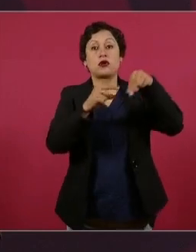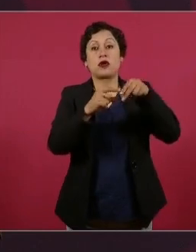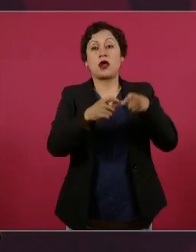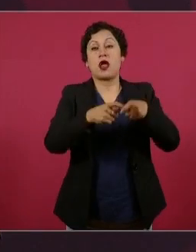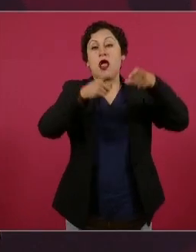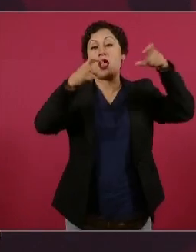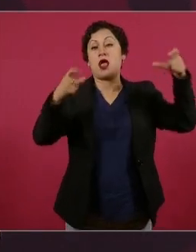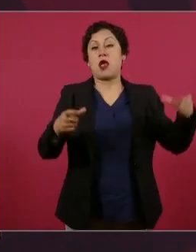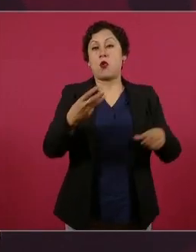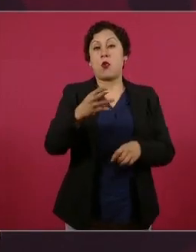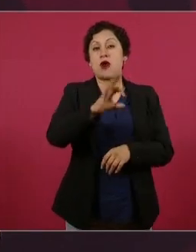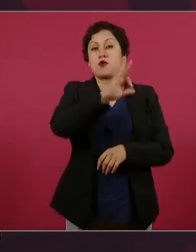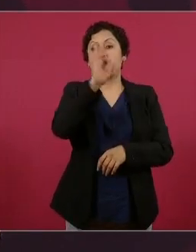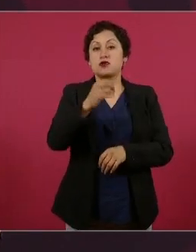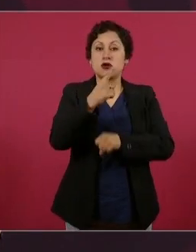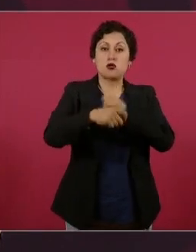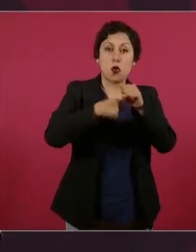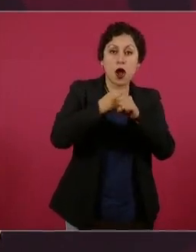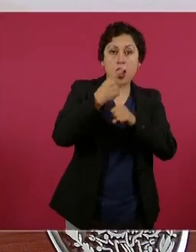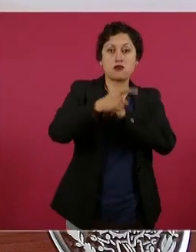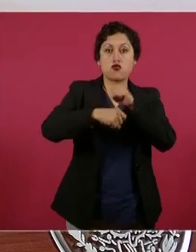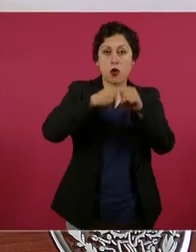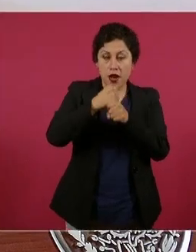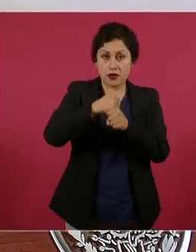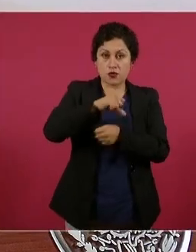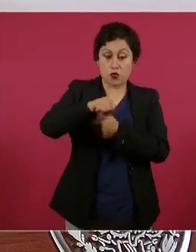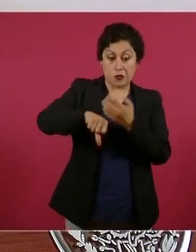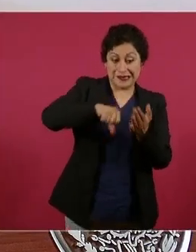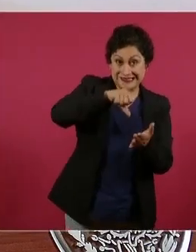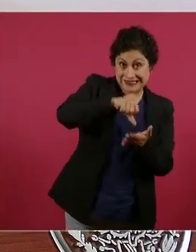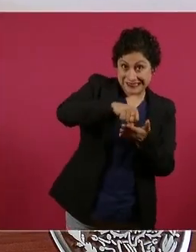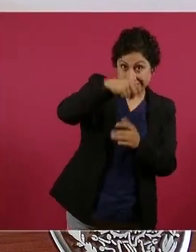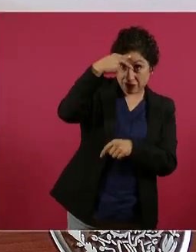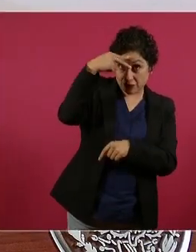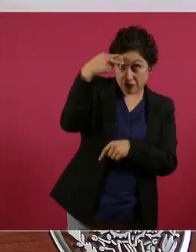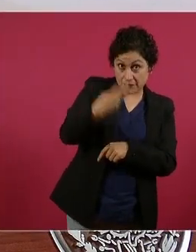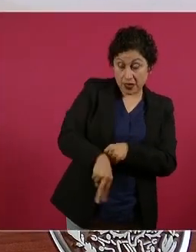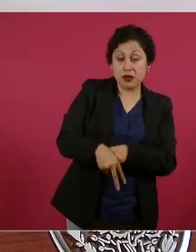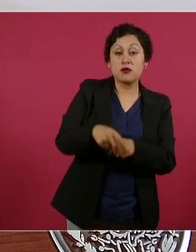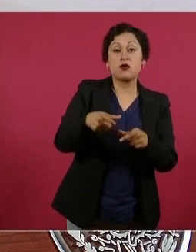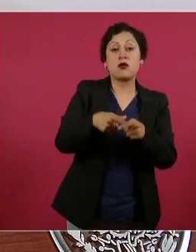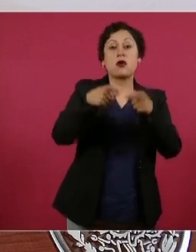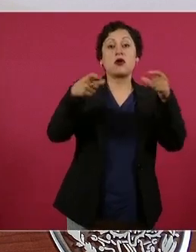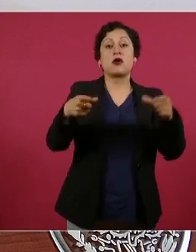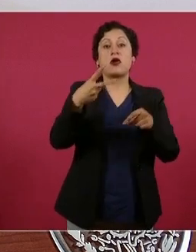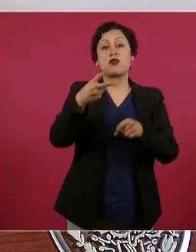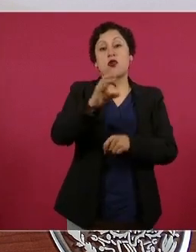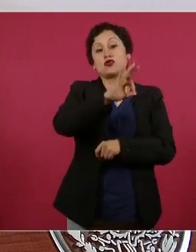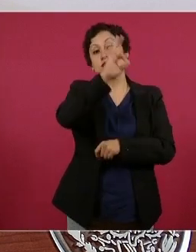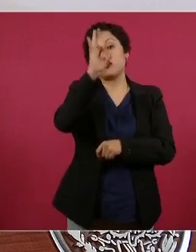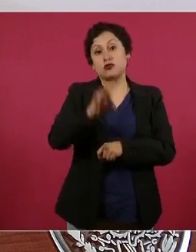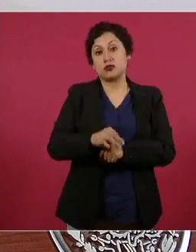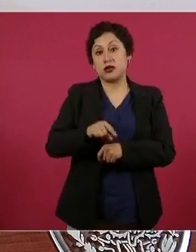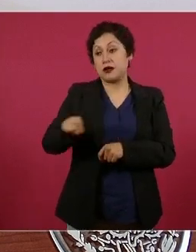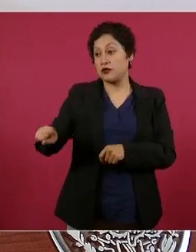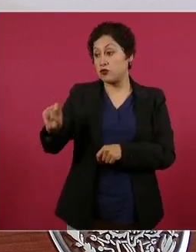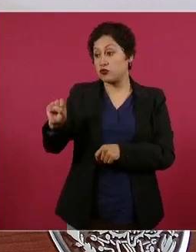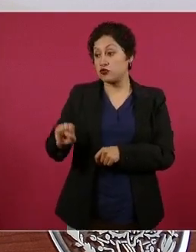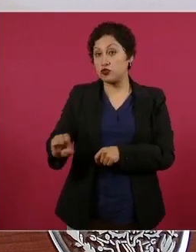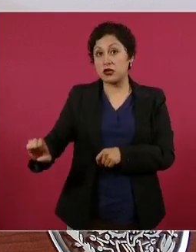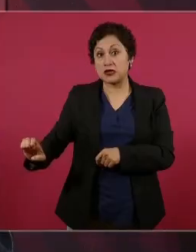4% anual, el centro 2%, el sur sureste 0